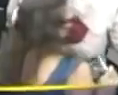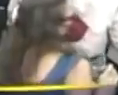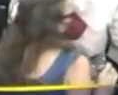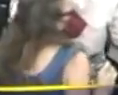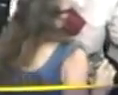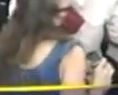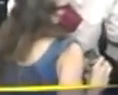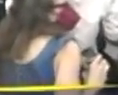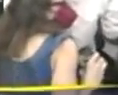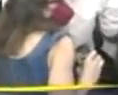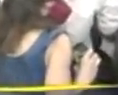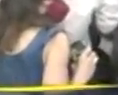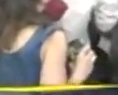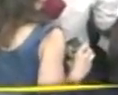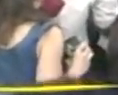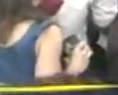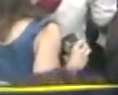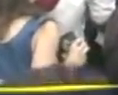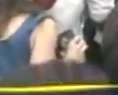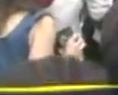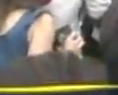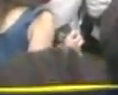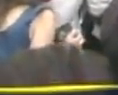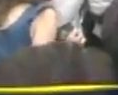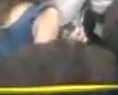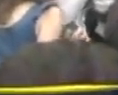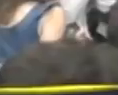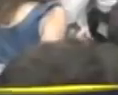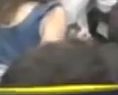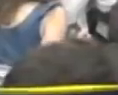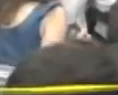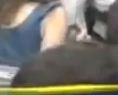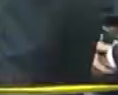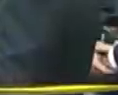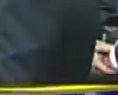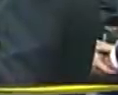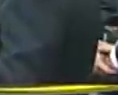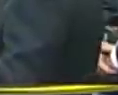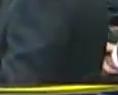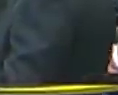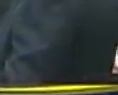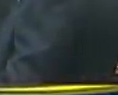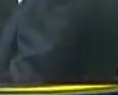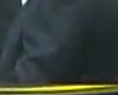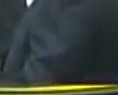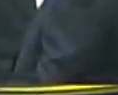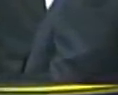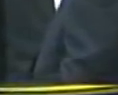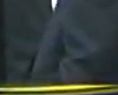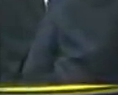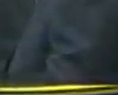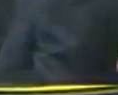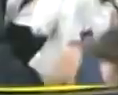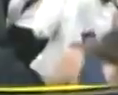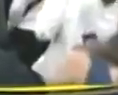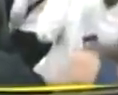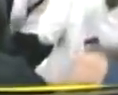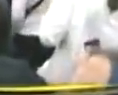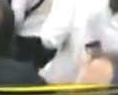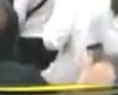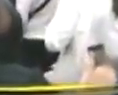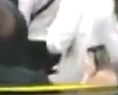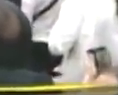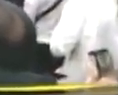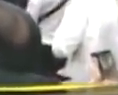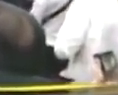y continúa además saludando a las mujeres y hombres que se han dado cita hoy en el Salón Ayacucho del Palacio de